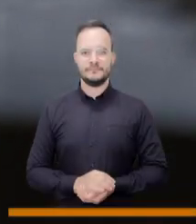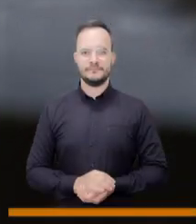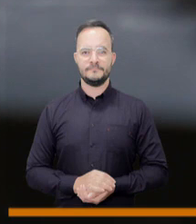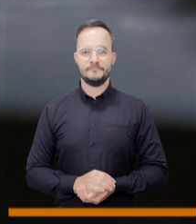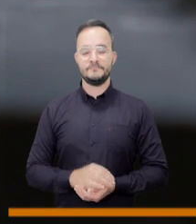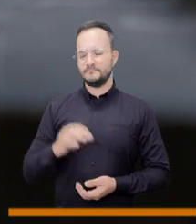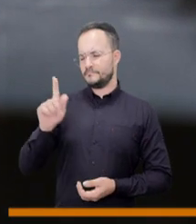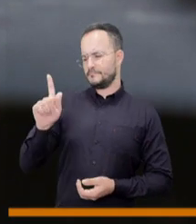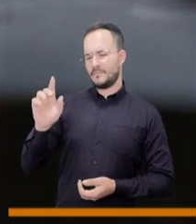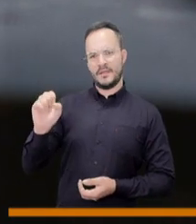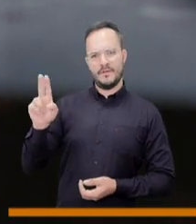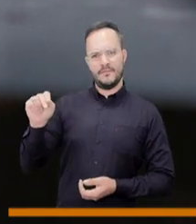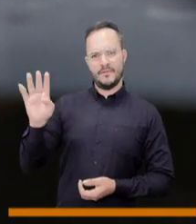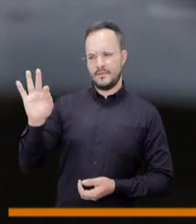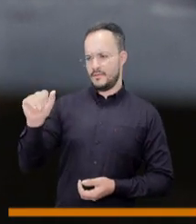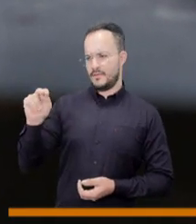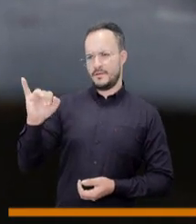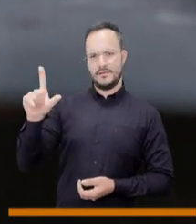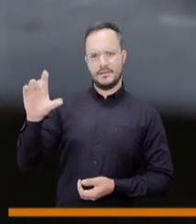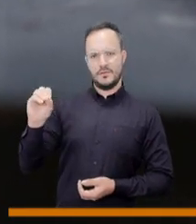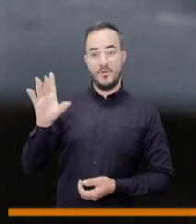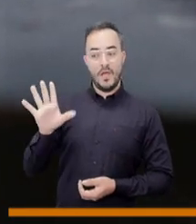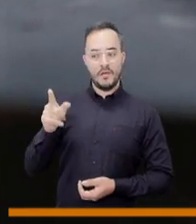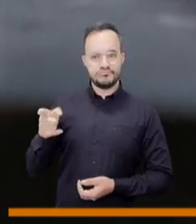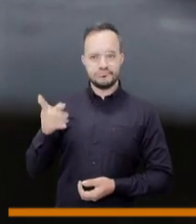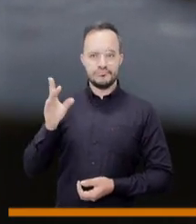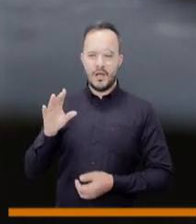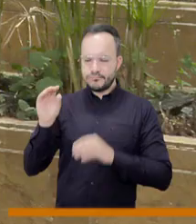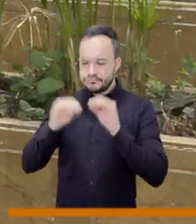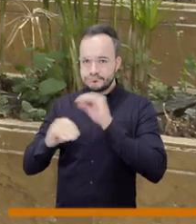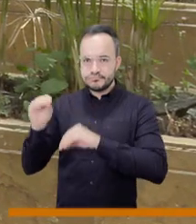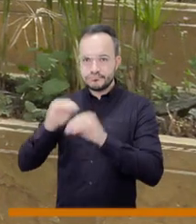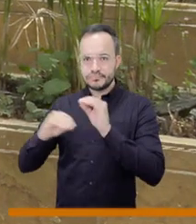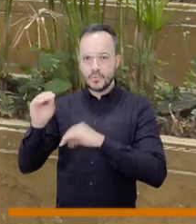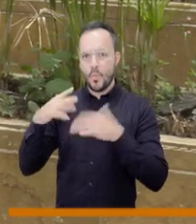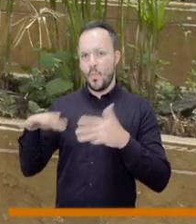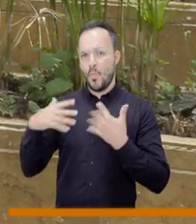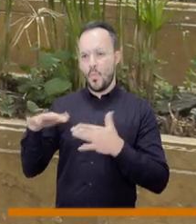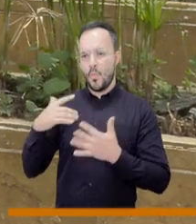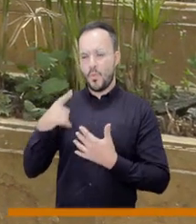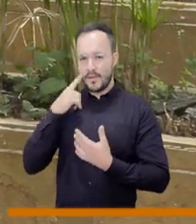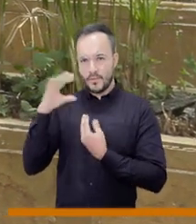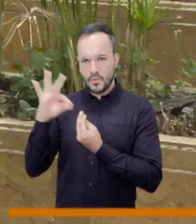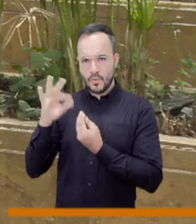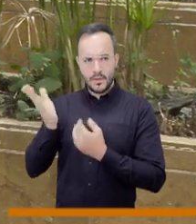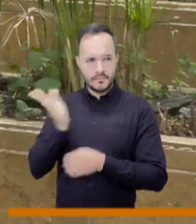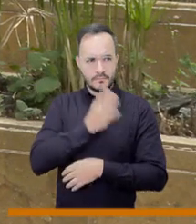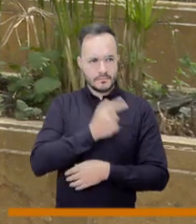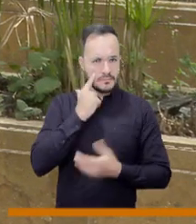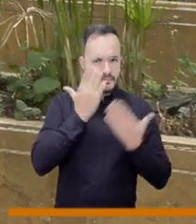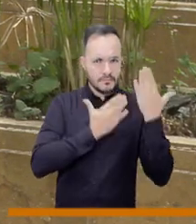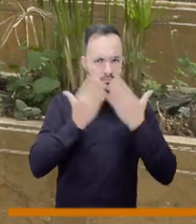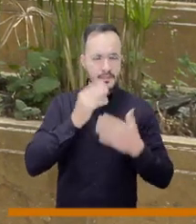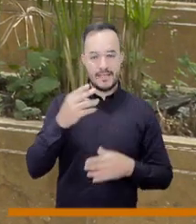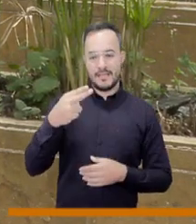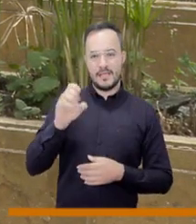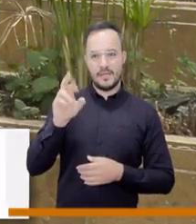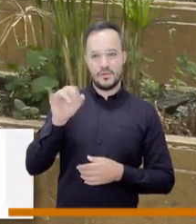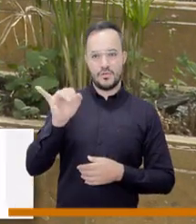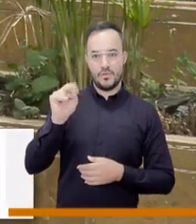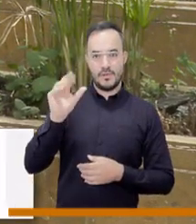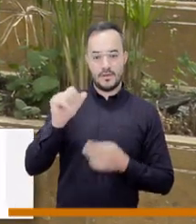fentanilo es una droga sintética 50 veces más potente que la heroína y 100 veces más potente que la morfina. Es una